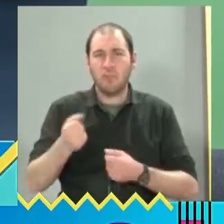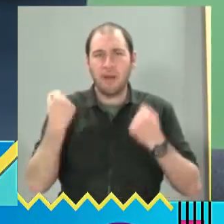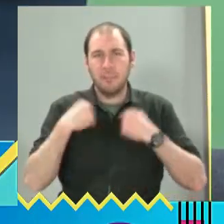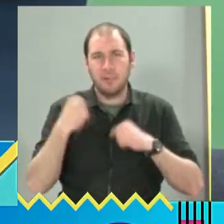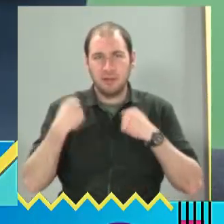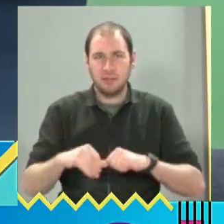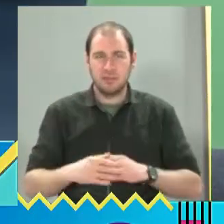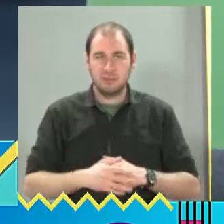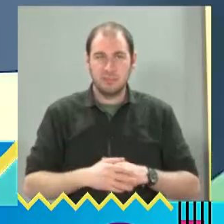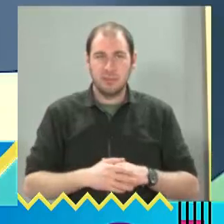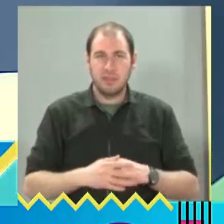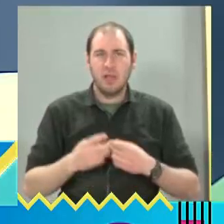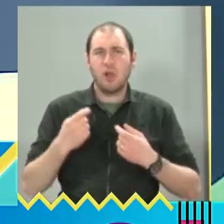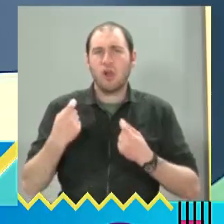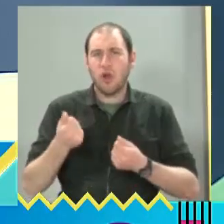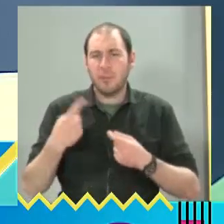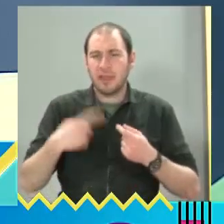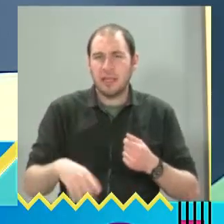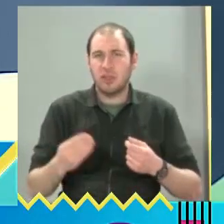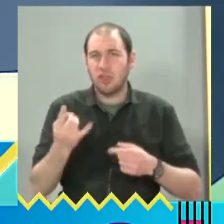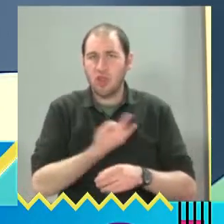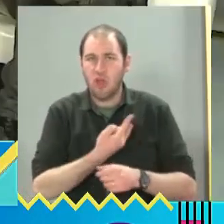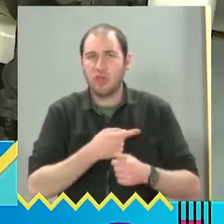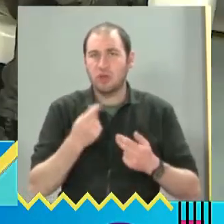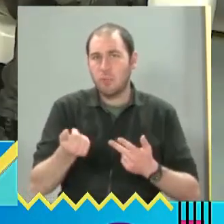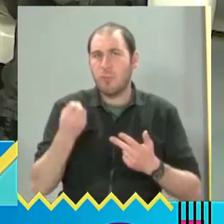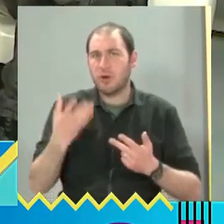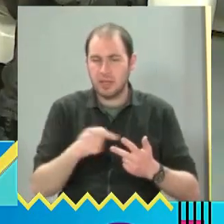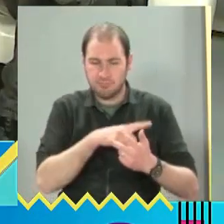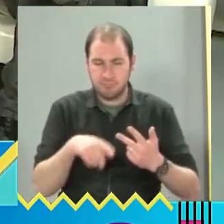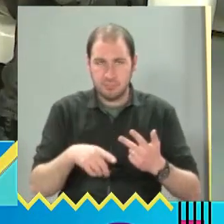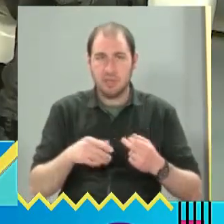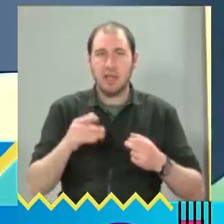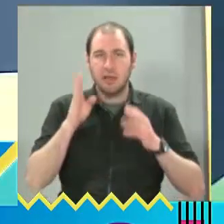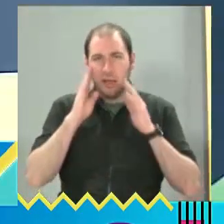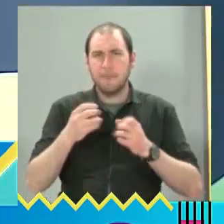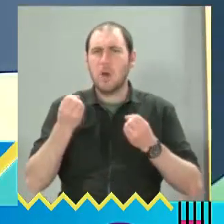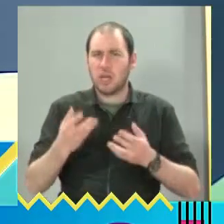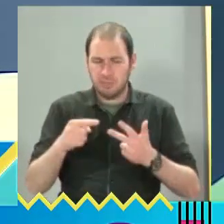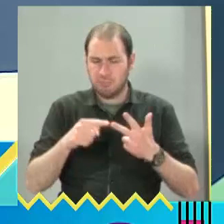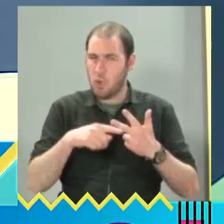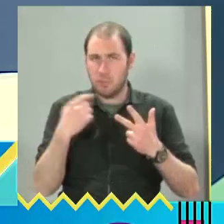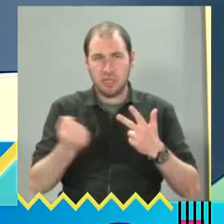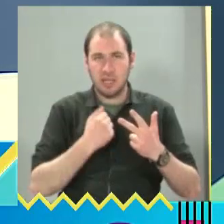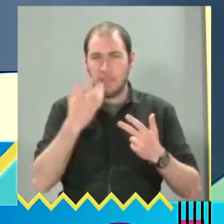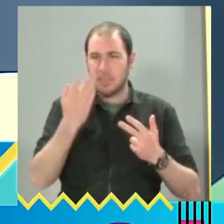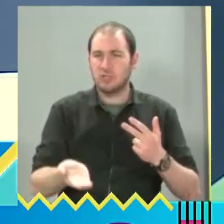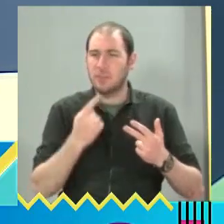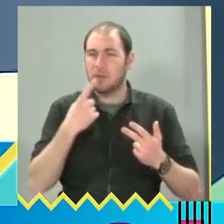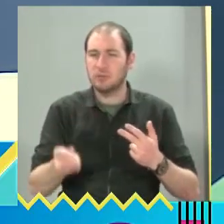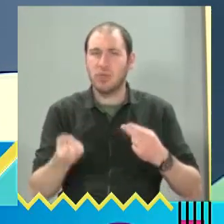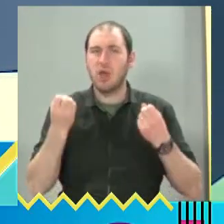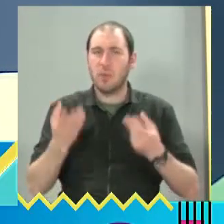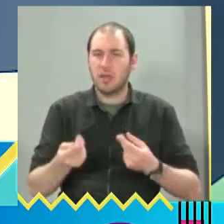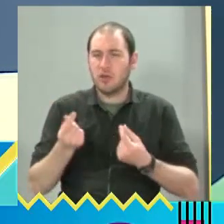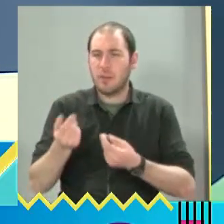entrenados. ¿Qué es lo que consumo? ¿Dónde lo consumo? ¿Y por qué lo consumo? Principalmente fijarnos los por qué. Cuando a una persona le preguntas el por